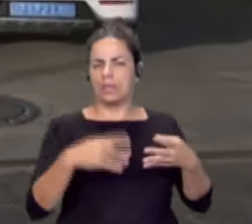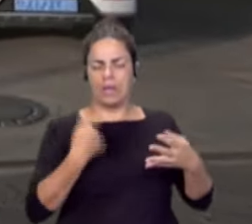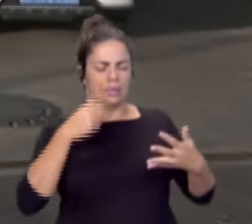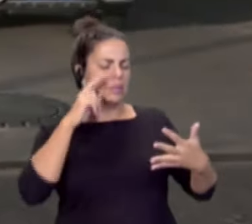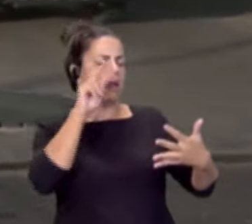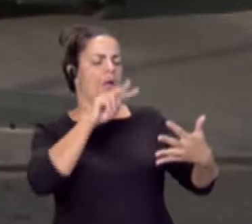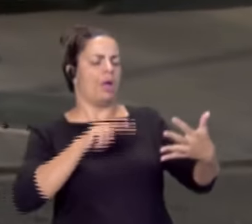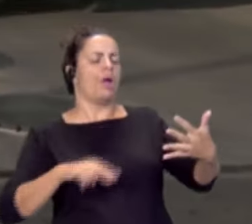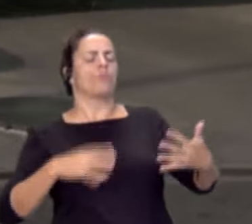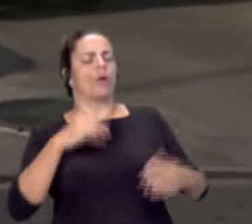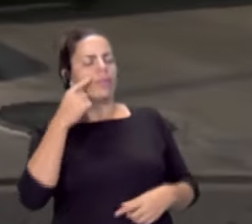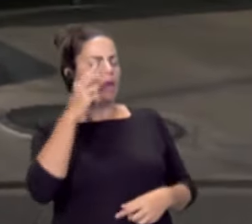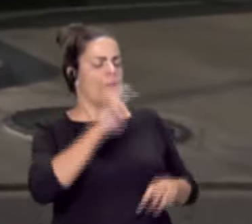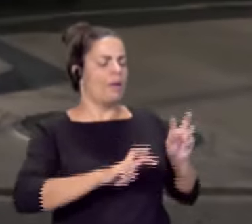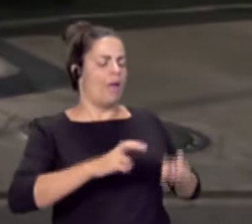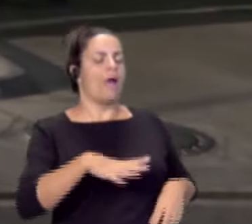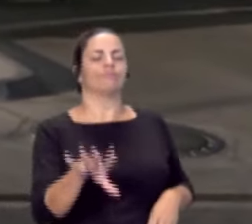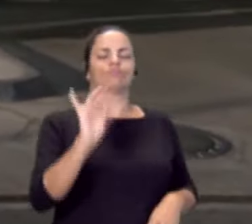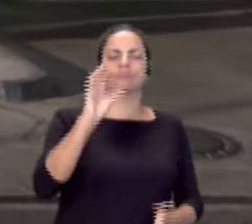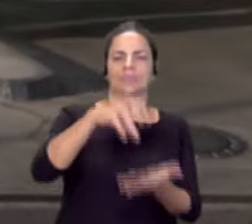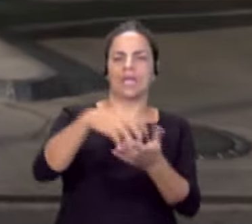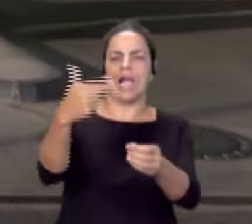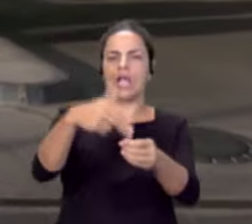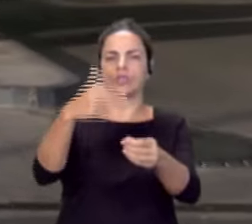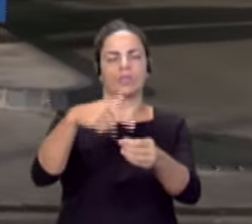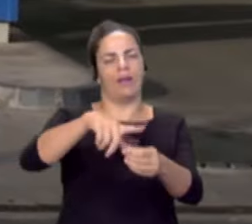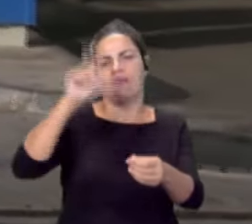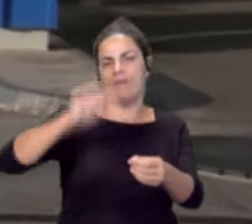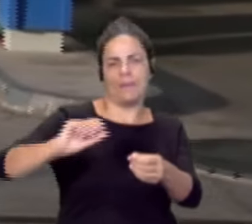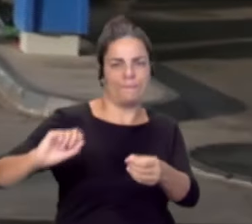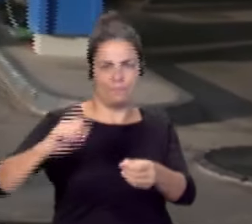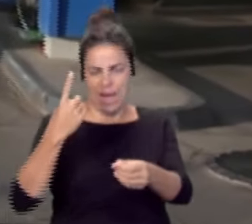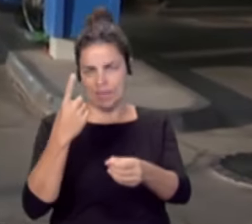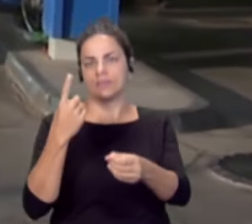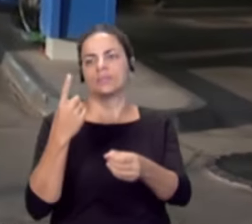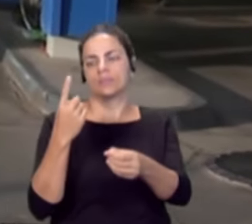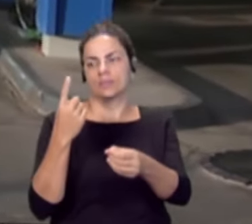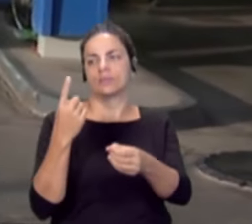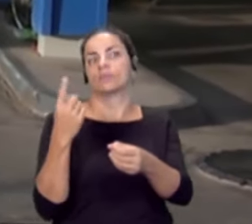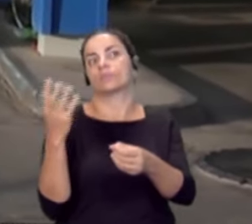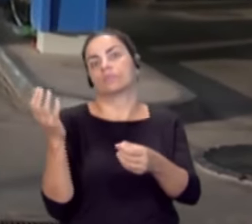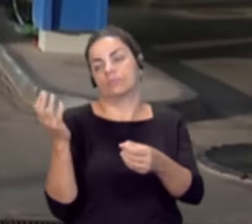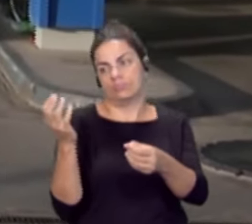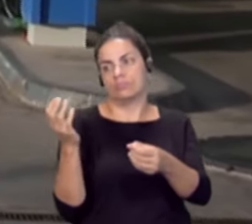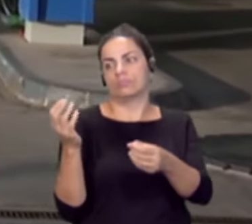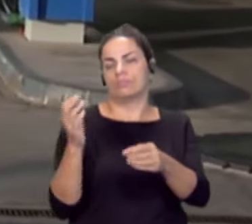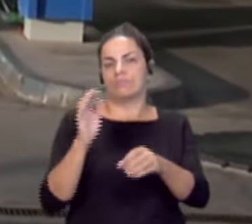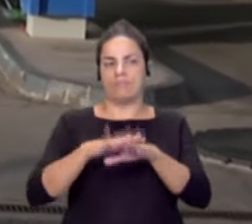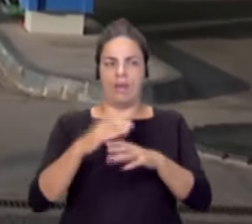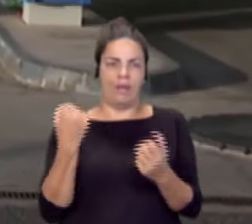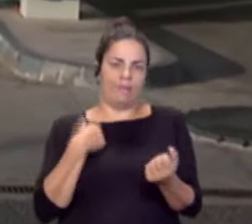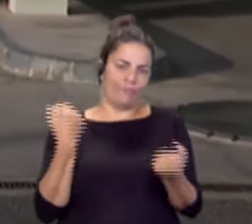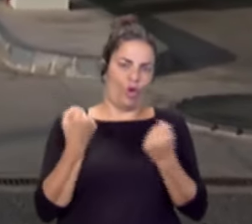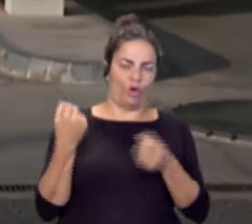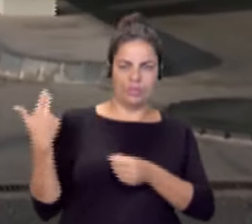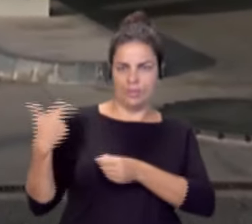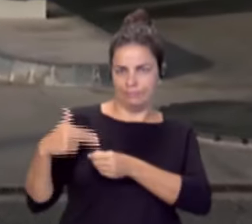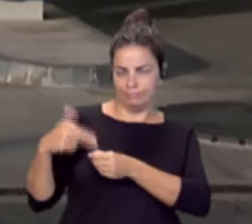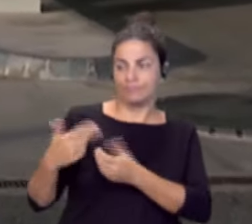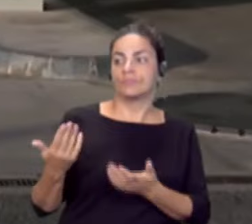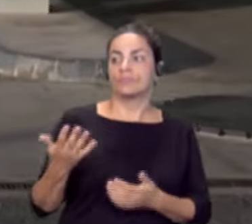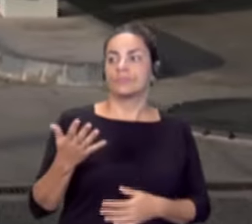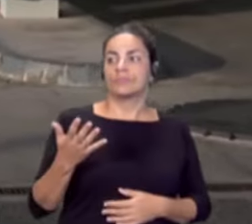tranquilamente elegir aquel estación de servicio donde más beneficios obtenga repostando en tu coche, ¿no? En nuestra estación